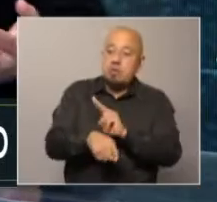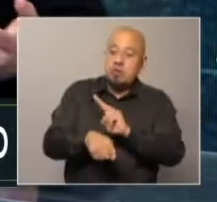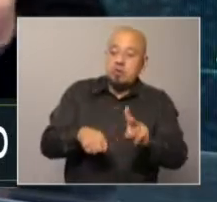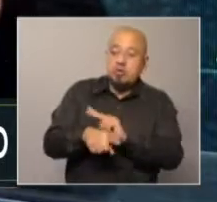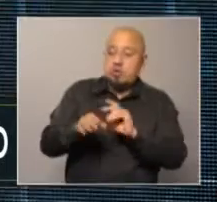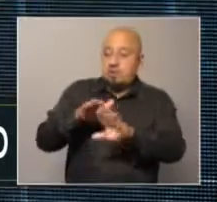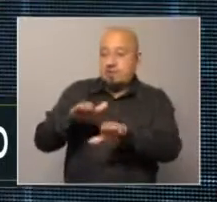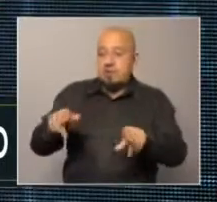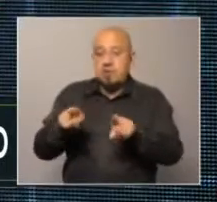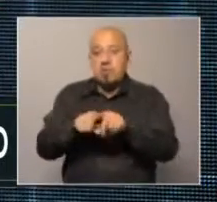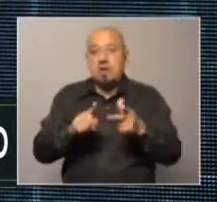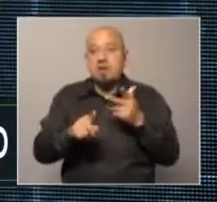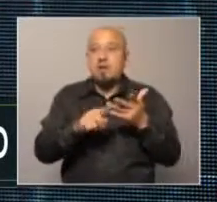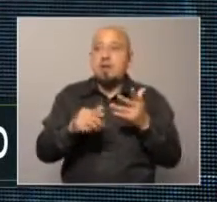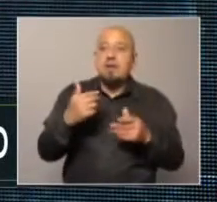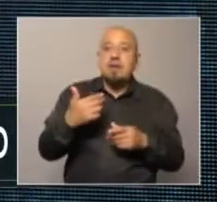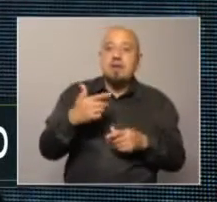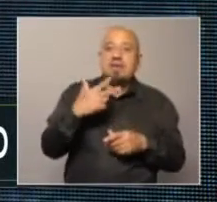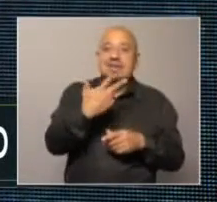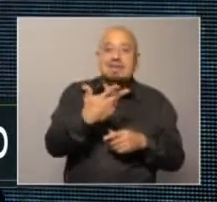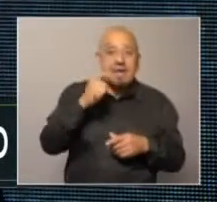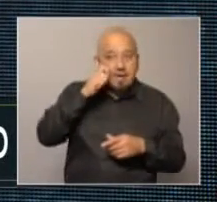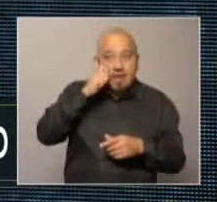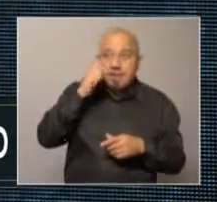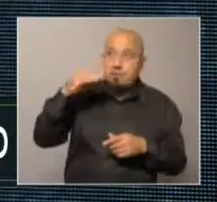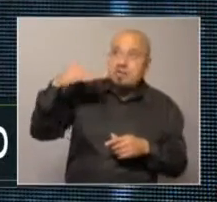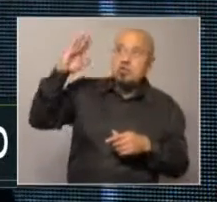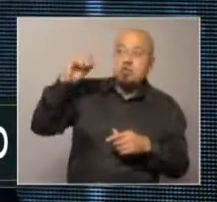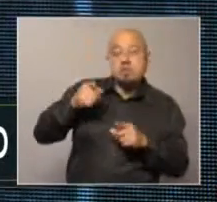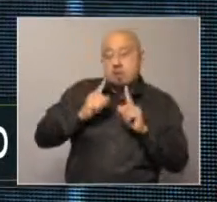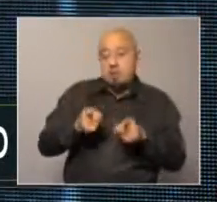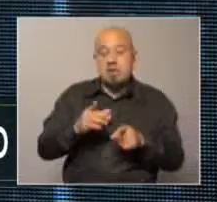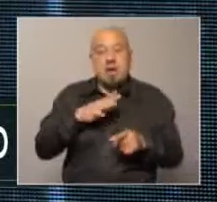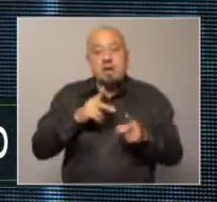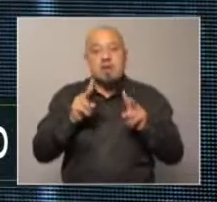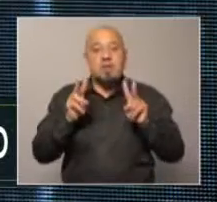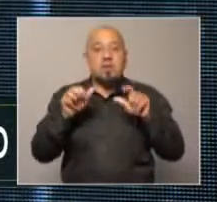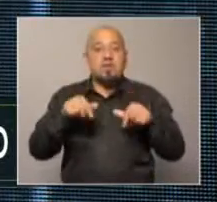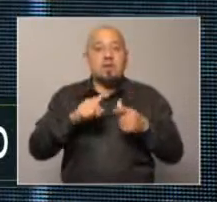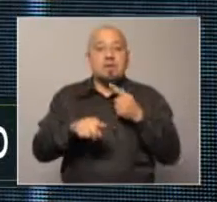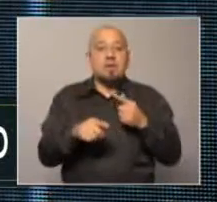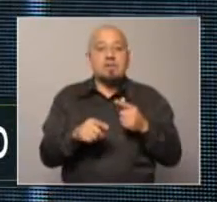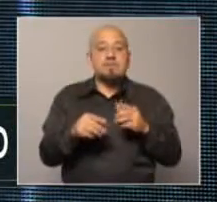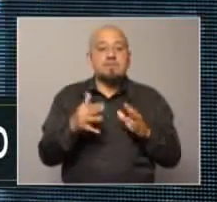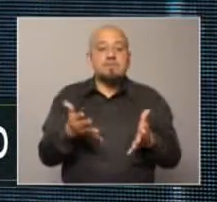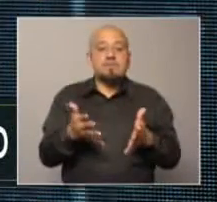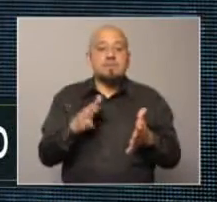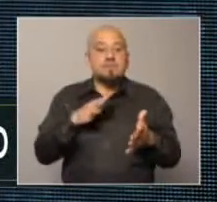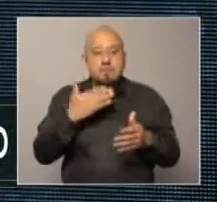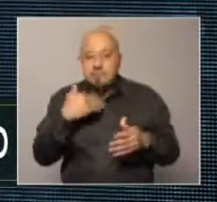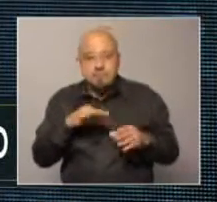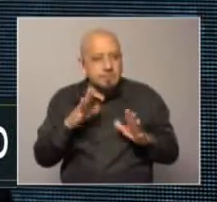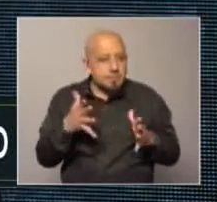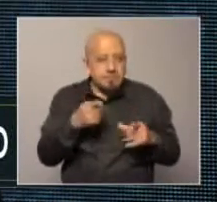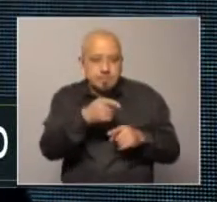adolescencia, el mismo tema. Tercera edad. Y el tema penitenciario, con lo cual ahí tenemos como una, una pulsión de entender que el